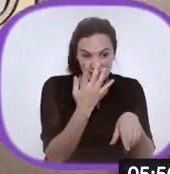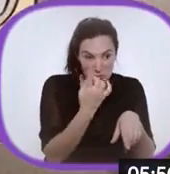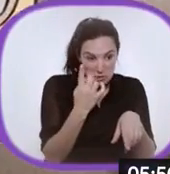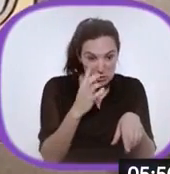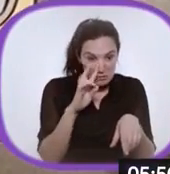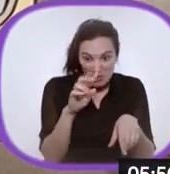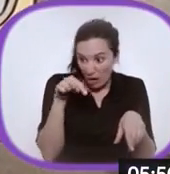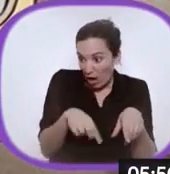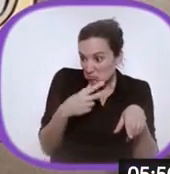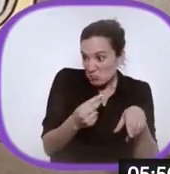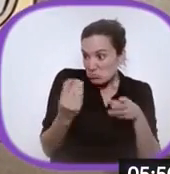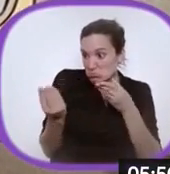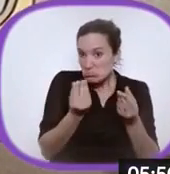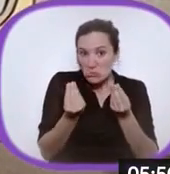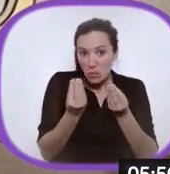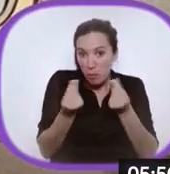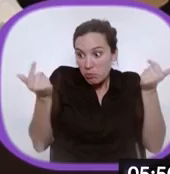minutos.